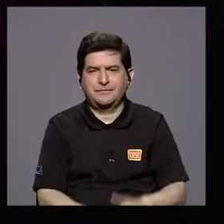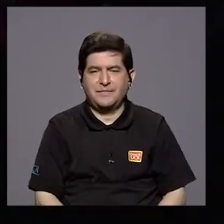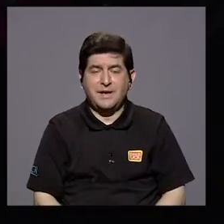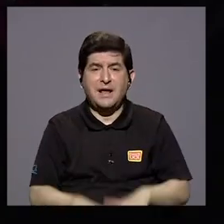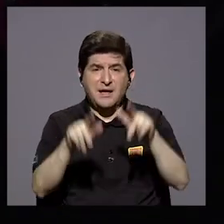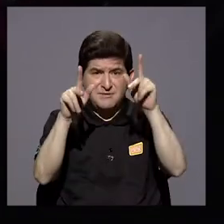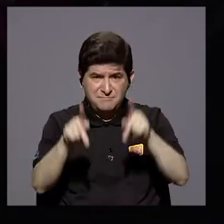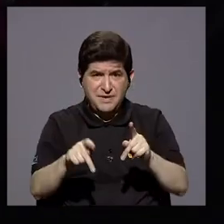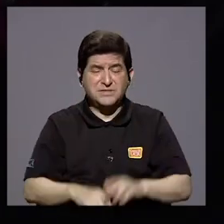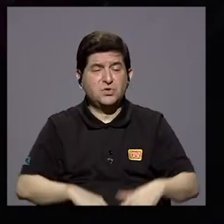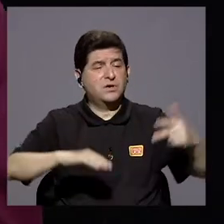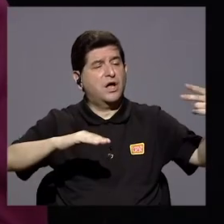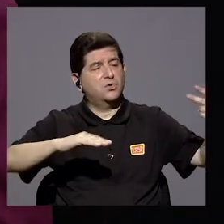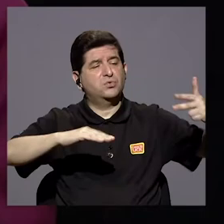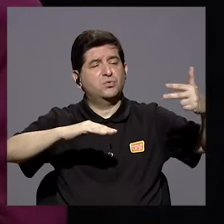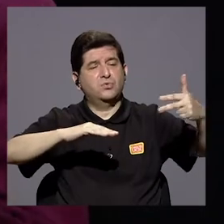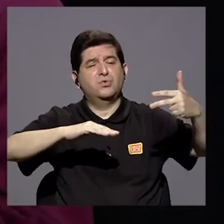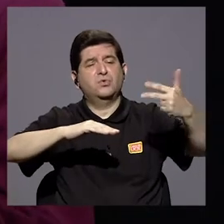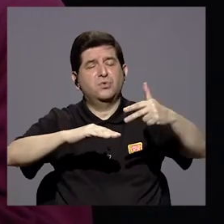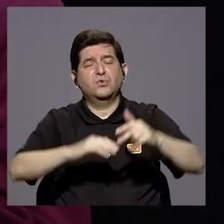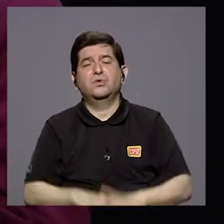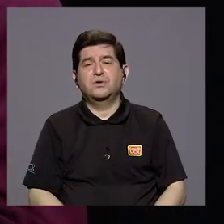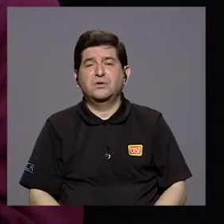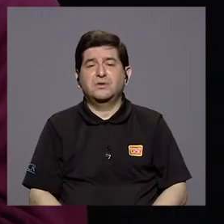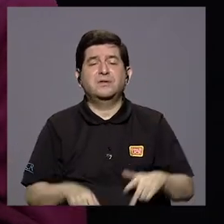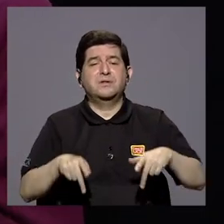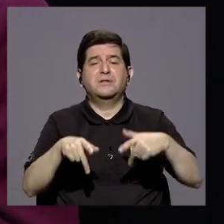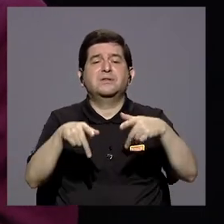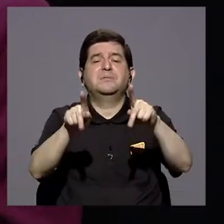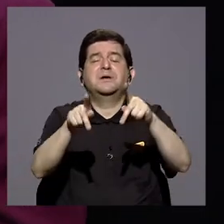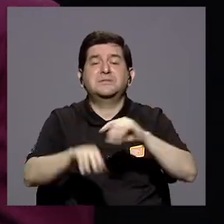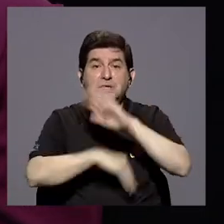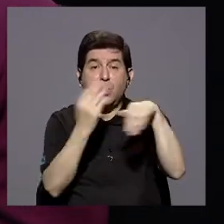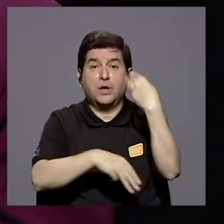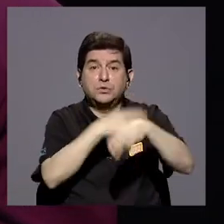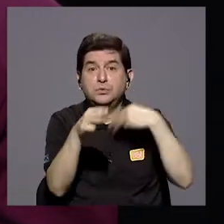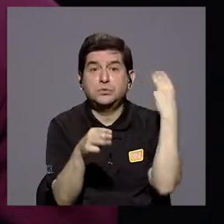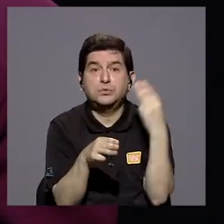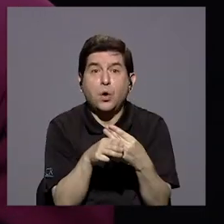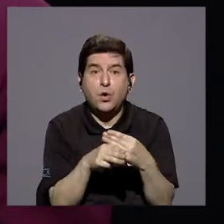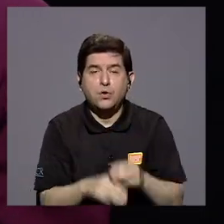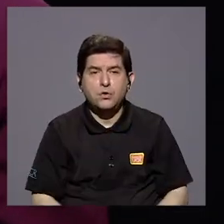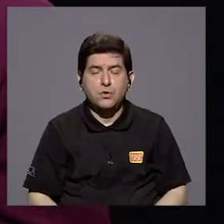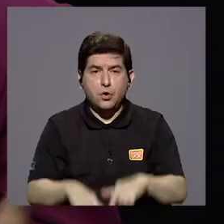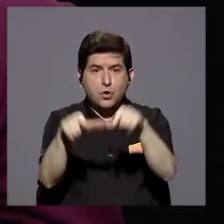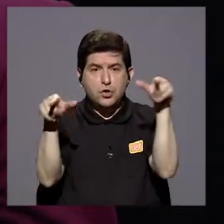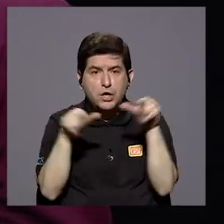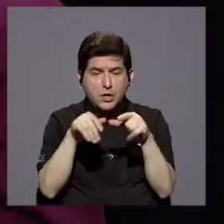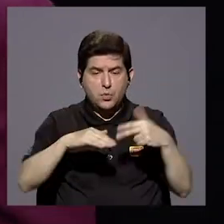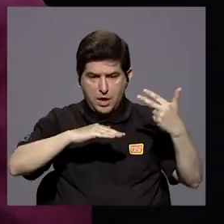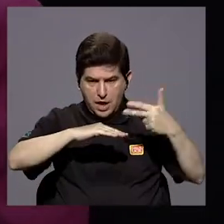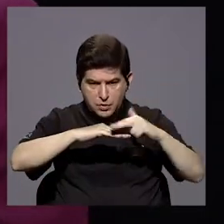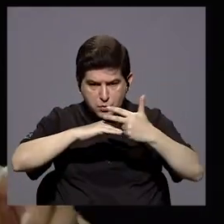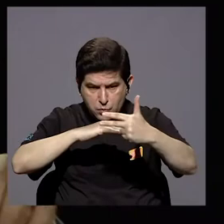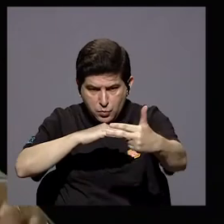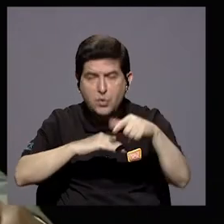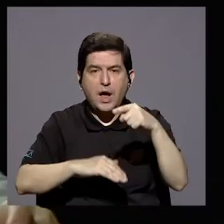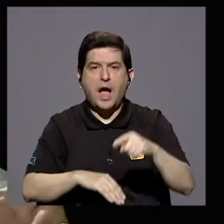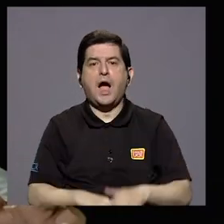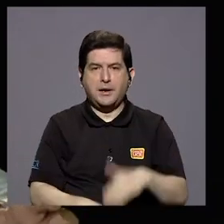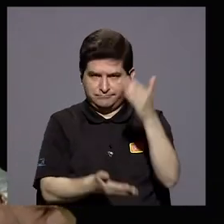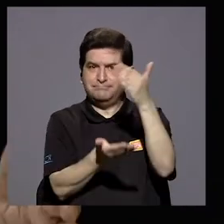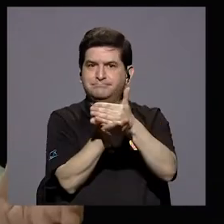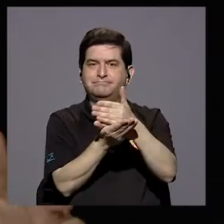que la gente anda en barco paseando en todo el mundo y, no, y donde hay marinas, ahí es donde van. Sí, usted tiene